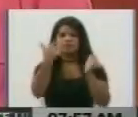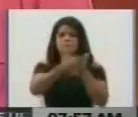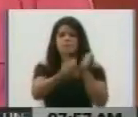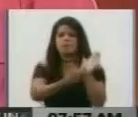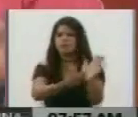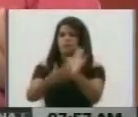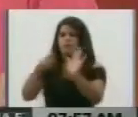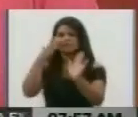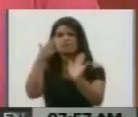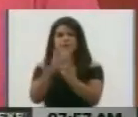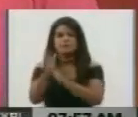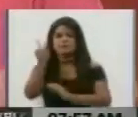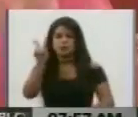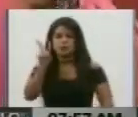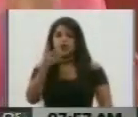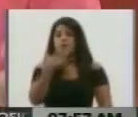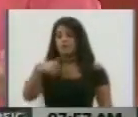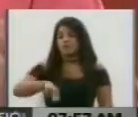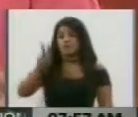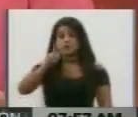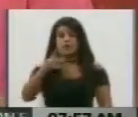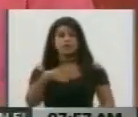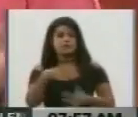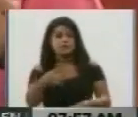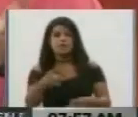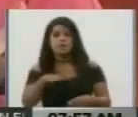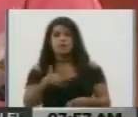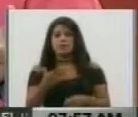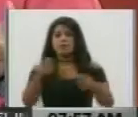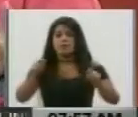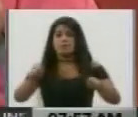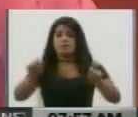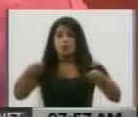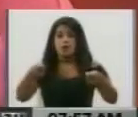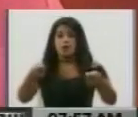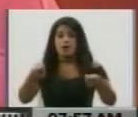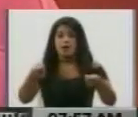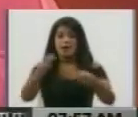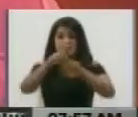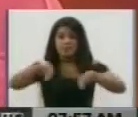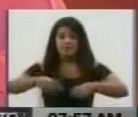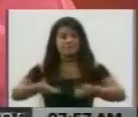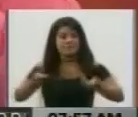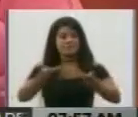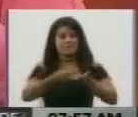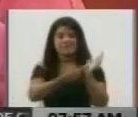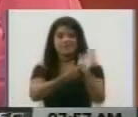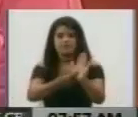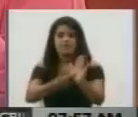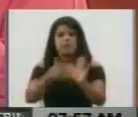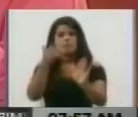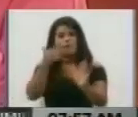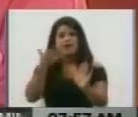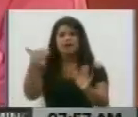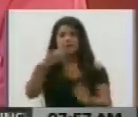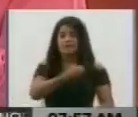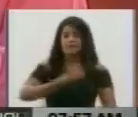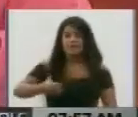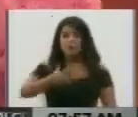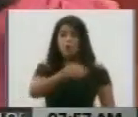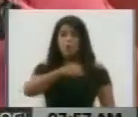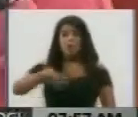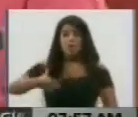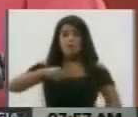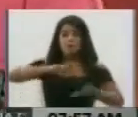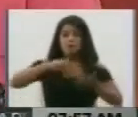ejemplo, qué interesante sería que desclasificasen los documentos para ver qué implicaciones tuvo el que el presidente Obama firmara un decreto